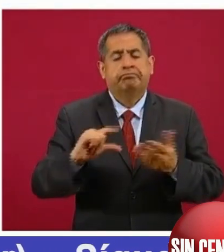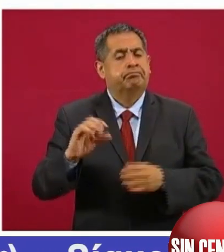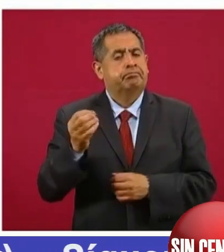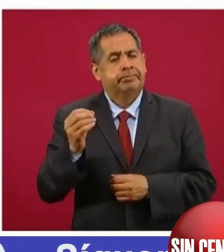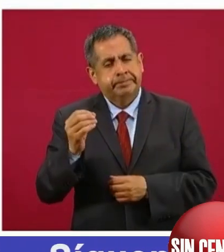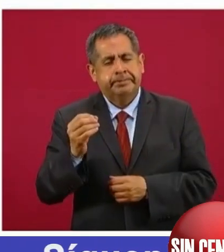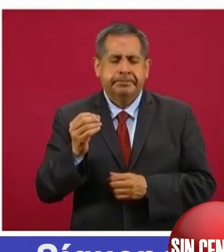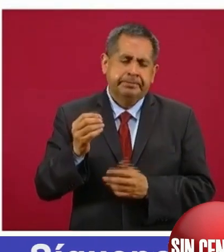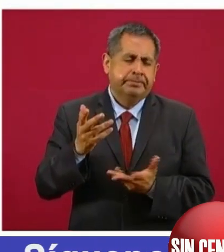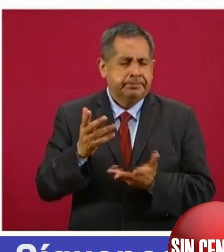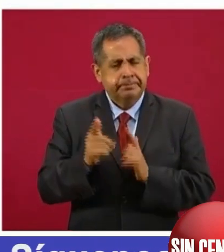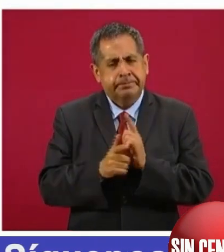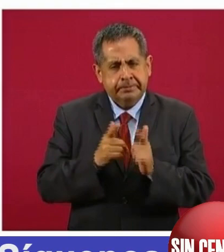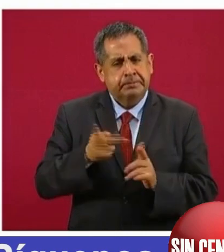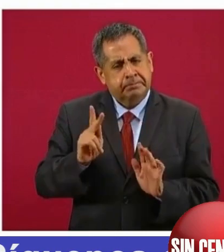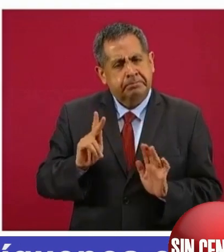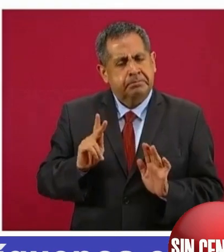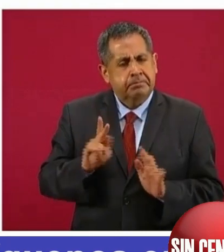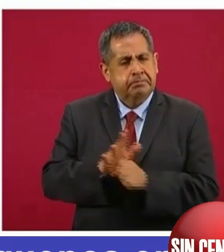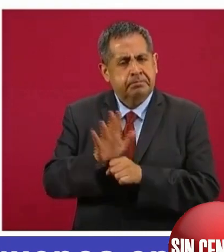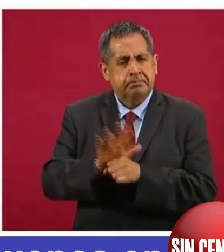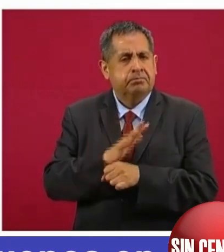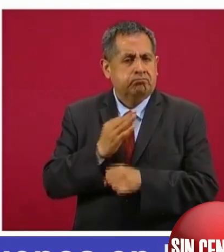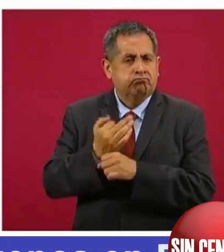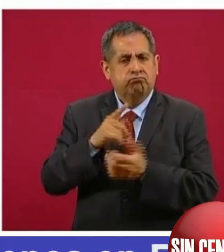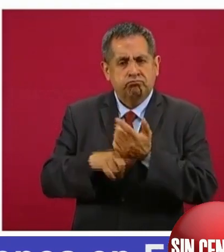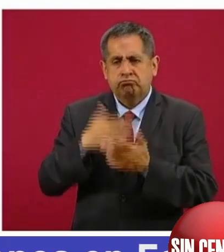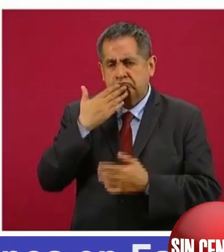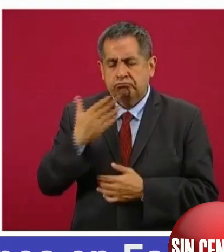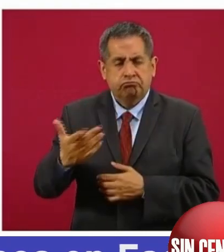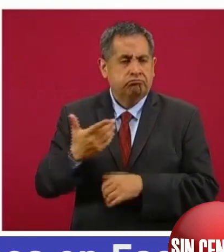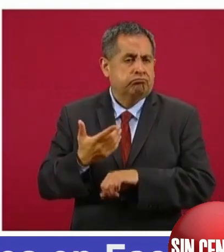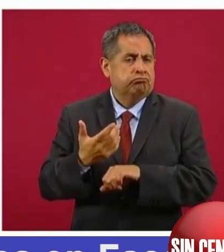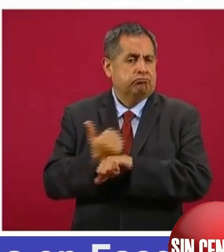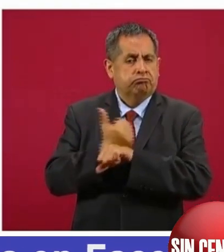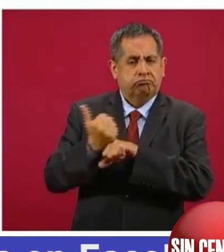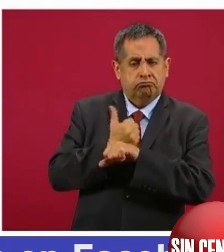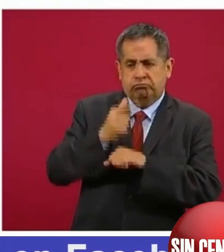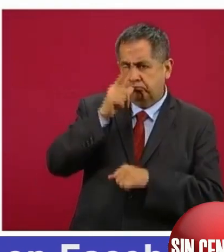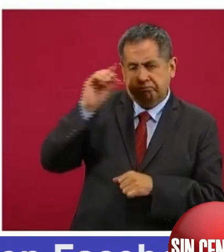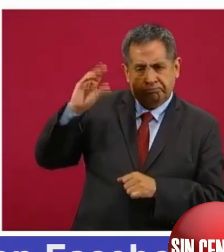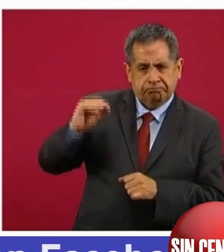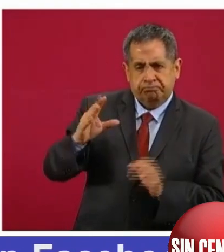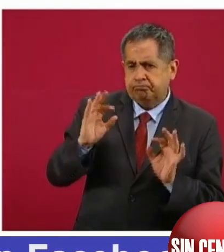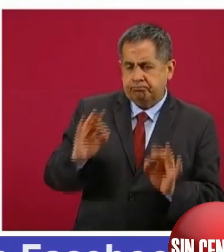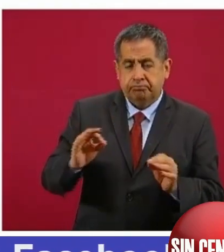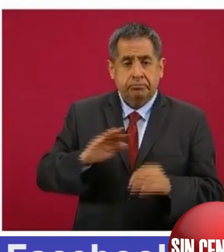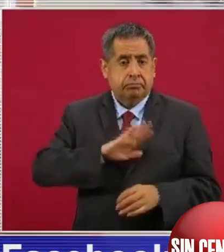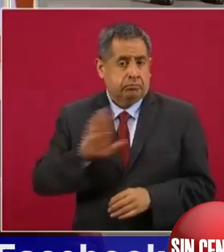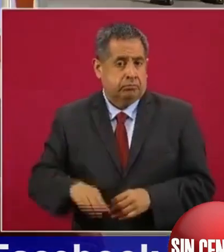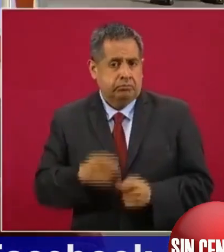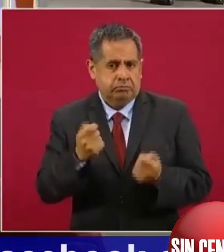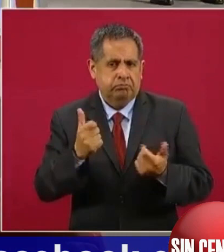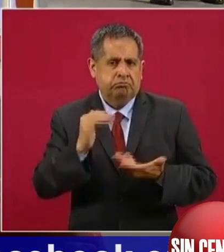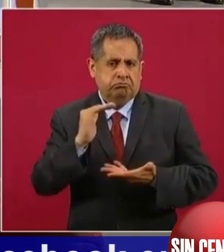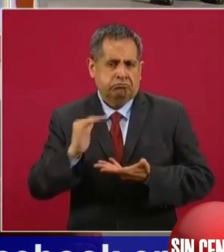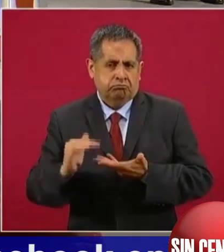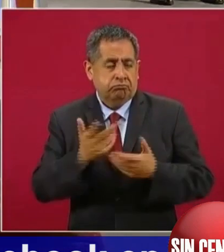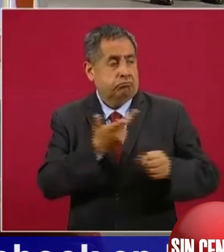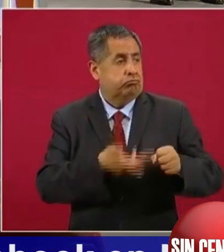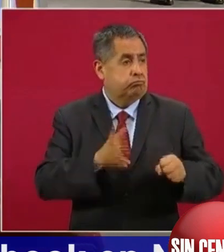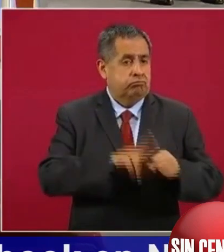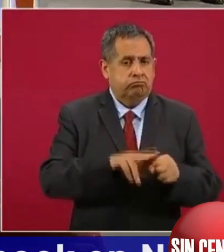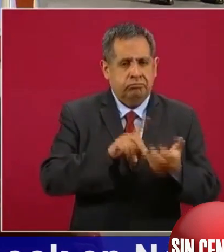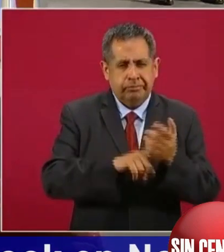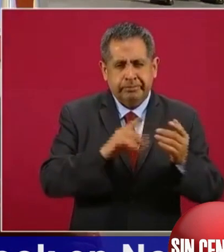más lenta la reducción, 3er semáforo amarillo, reducción de defunciones, la siguiente, y reducción de hospitalizaciones con